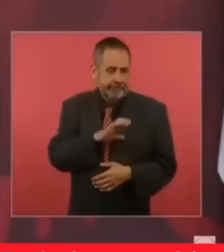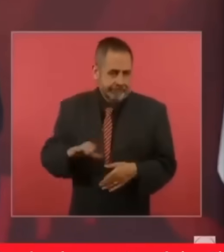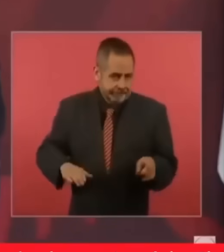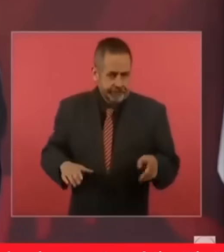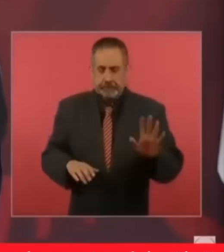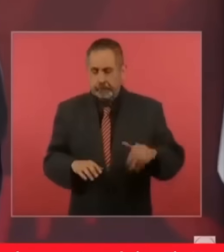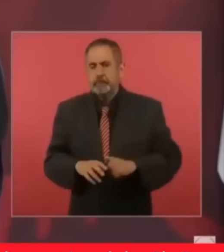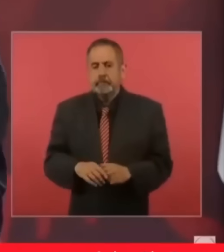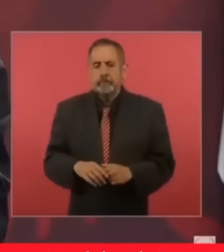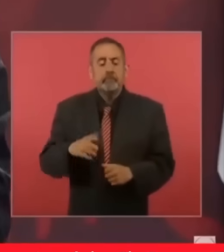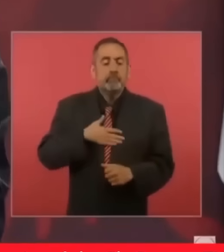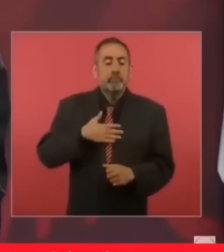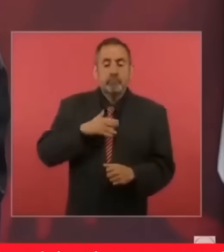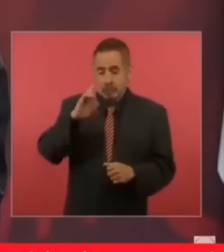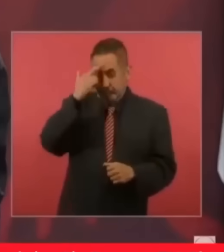Y recuerdo